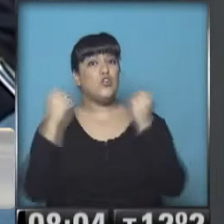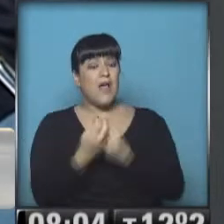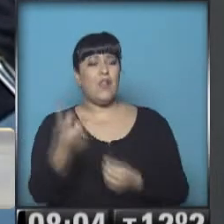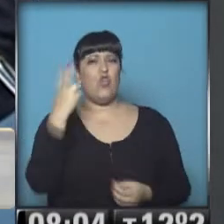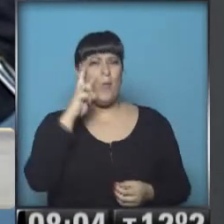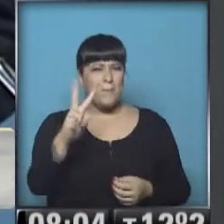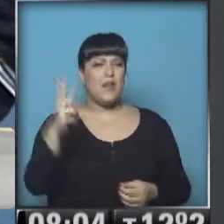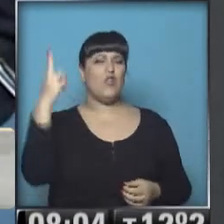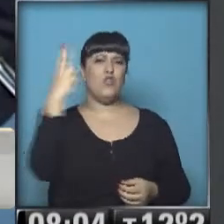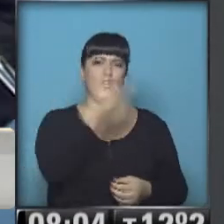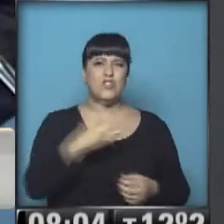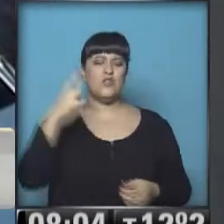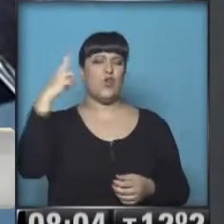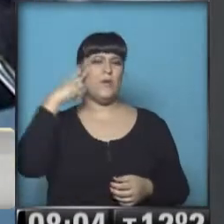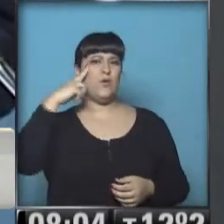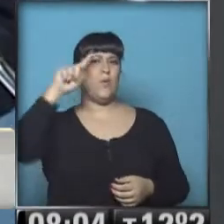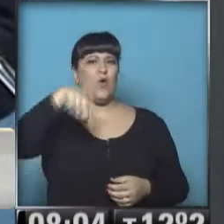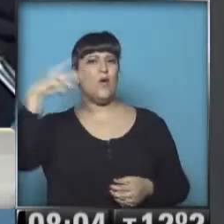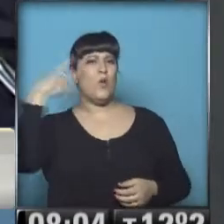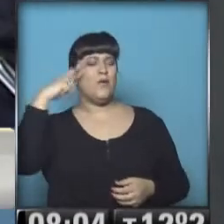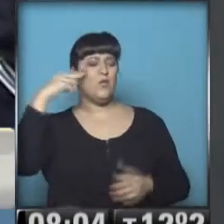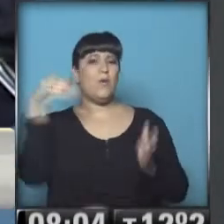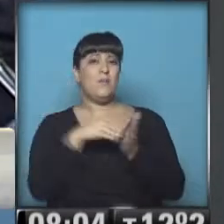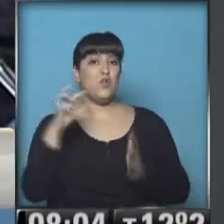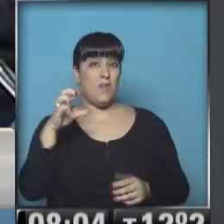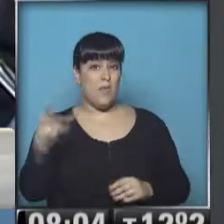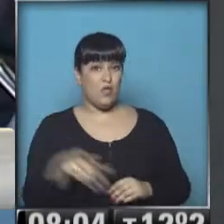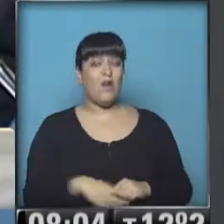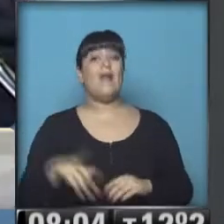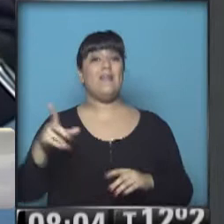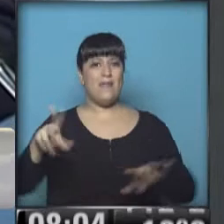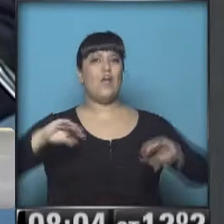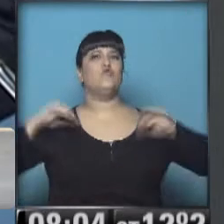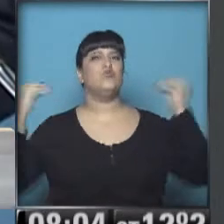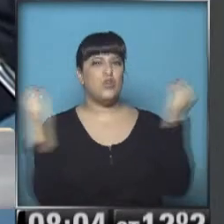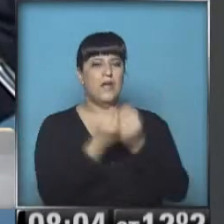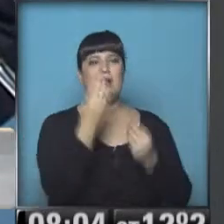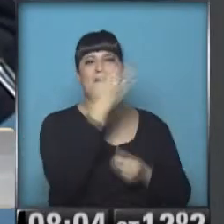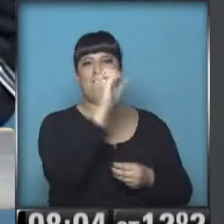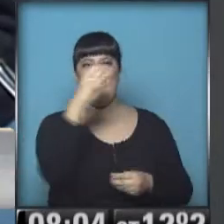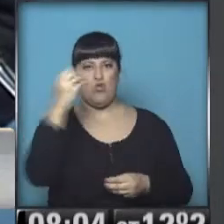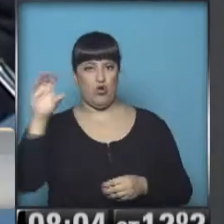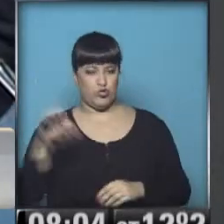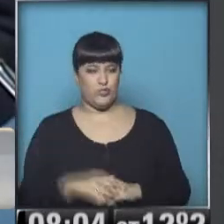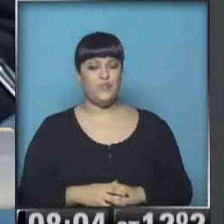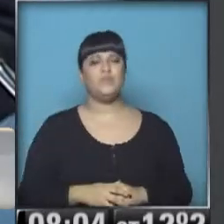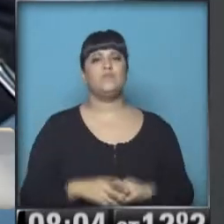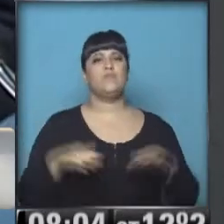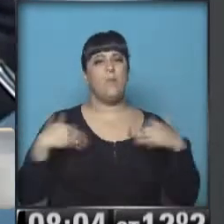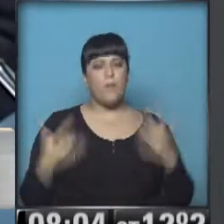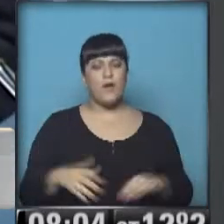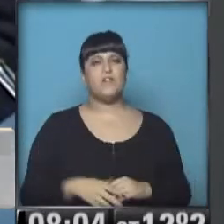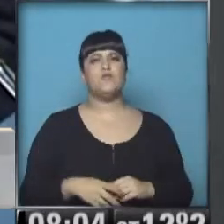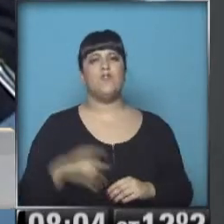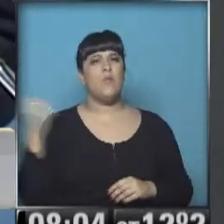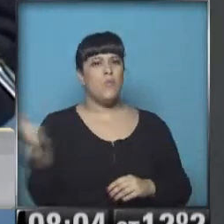299 9 millones dólares del total de los organismos multilaterales de crédito por eso creo que tiene